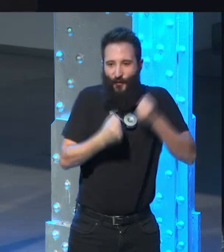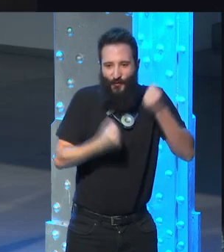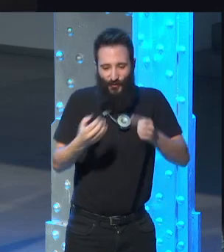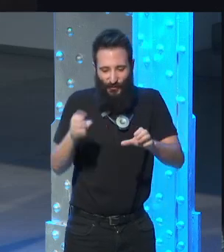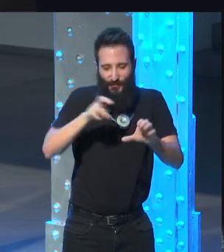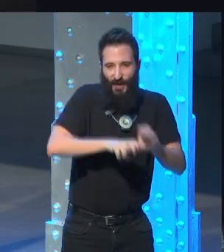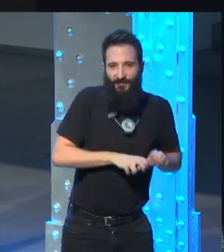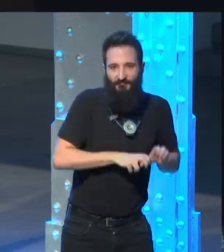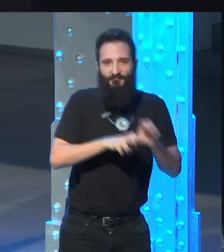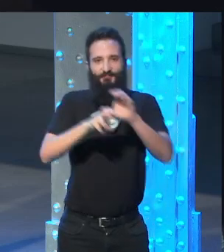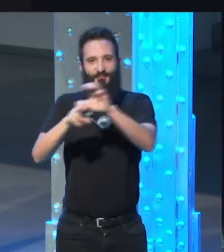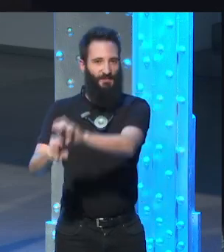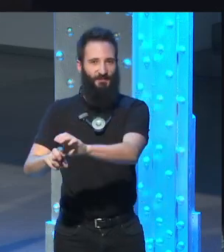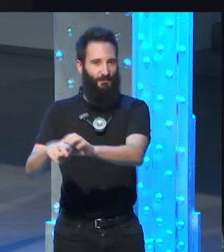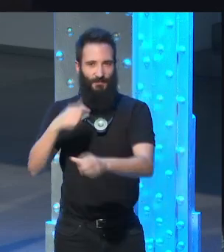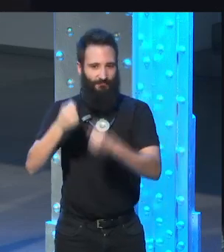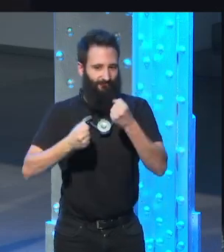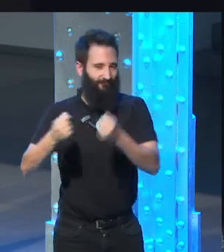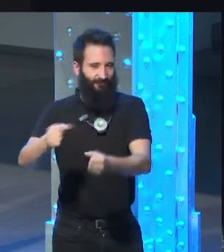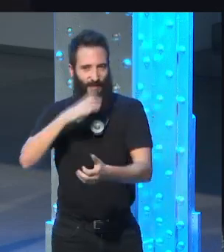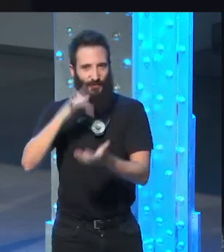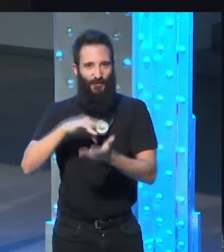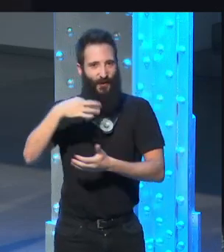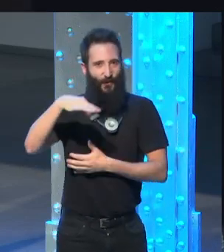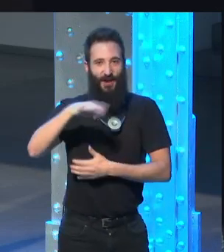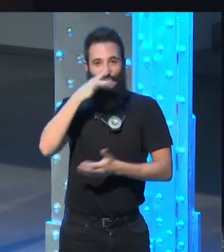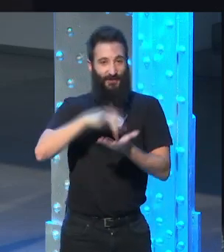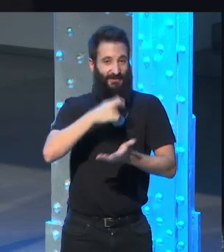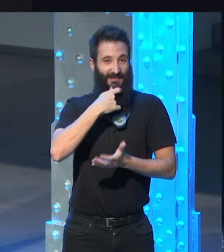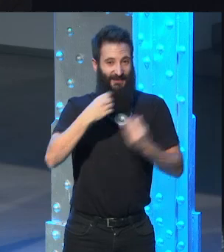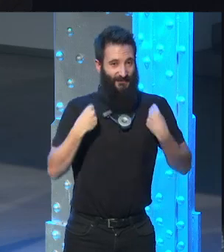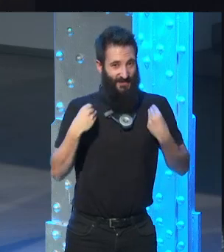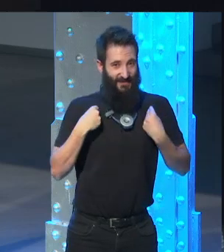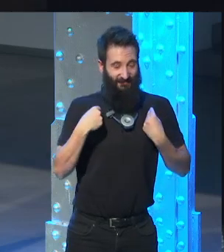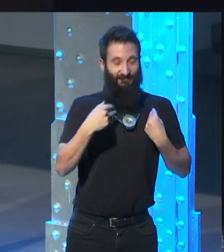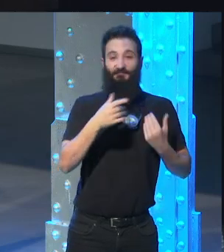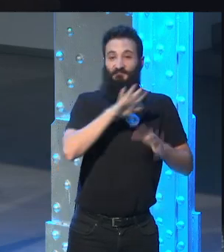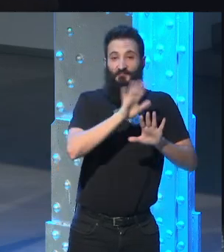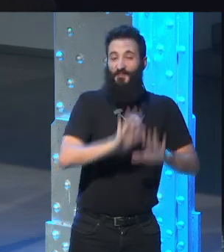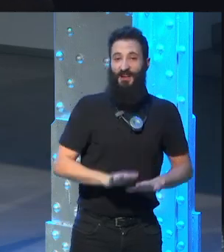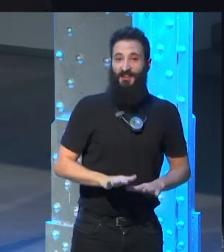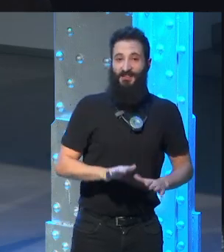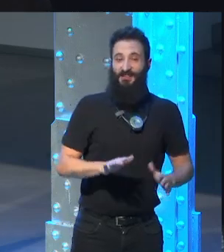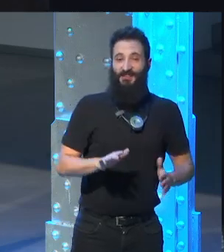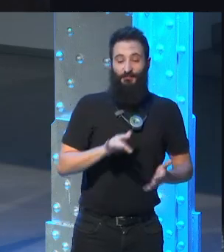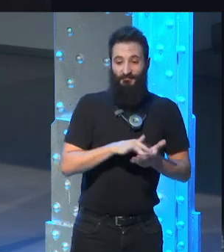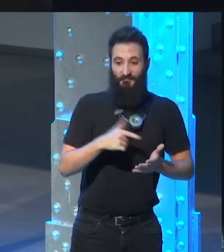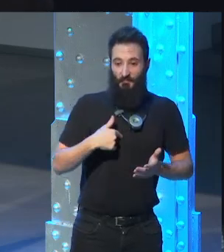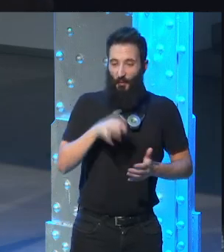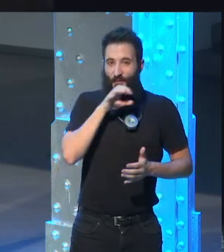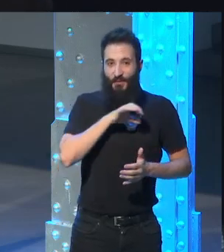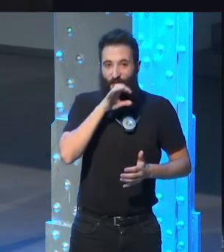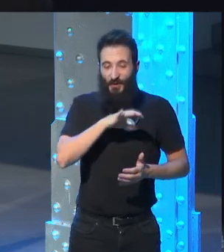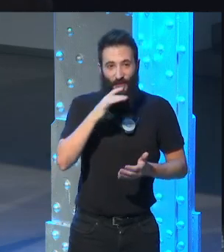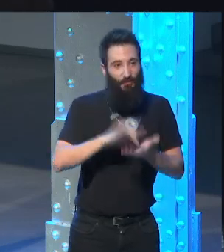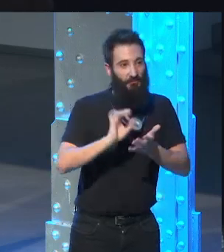Glasgow a Cambridge. Yo creo que era casi la única que se acercó desde ahí. Y nada, súper curiosa con